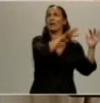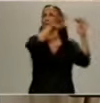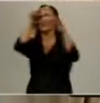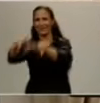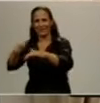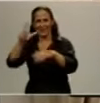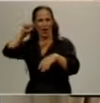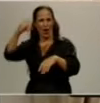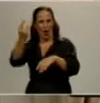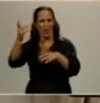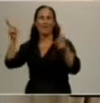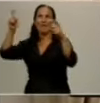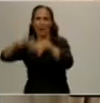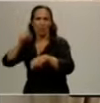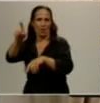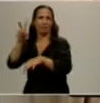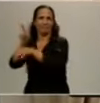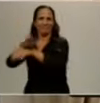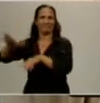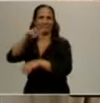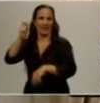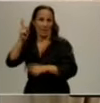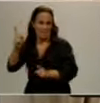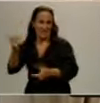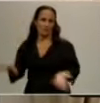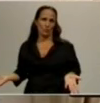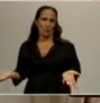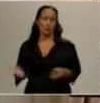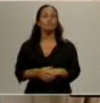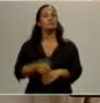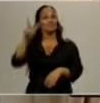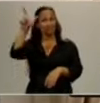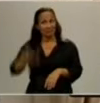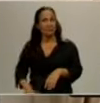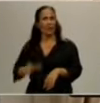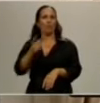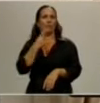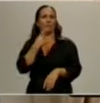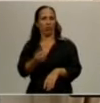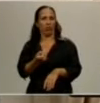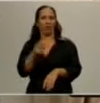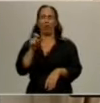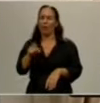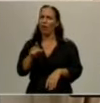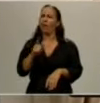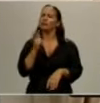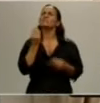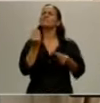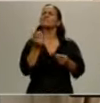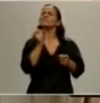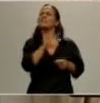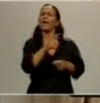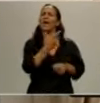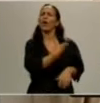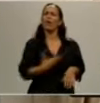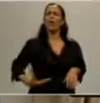Asamblea General. Ronald Noble aclaró y dijo muy firmemente cuál había sido la actitud del